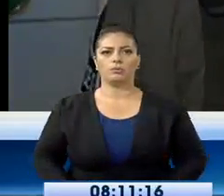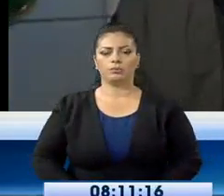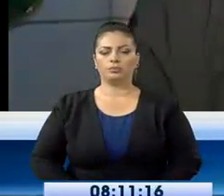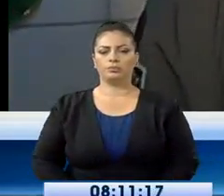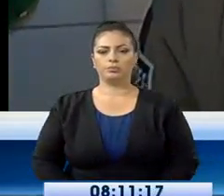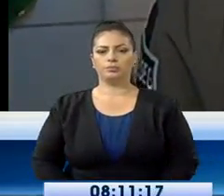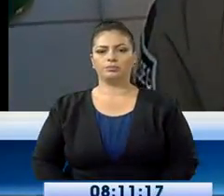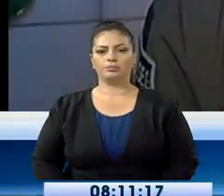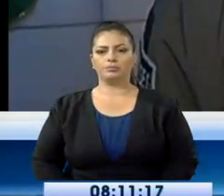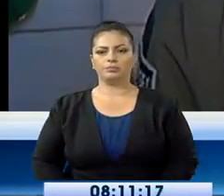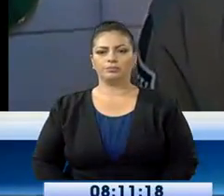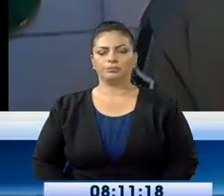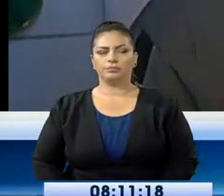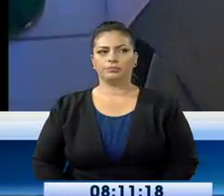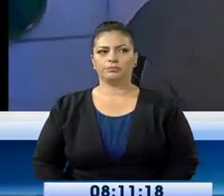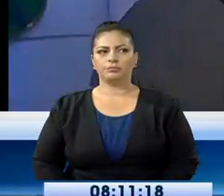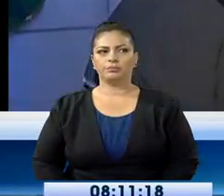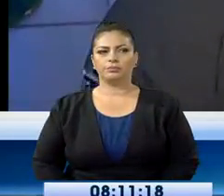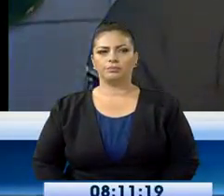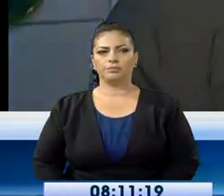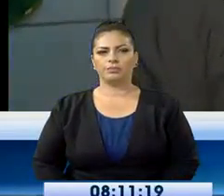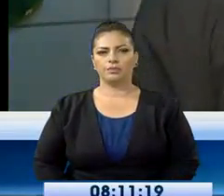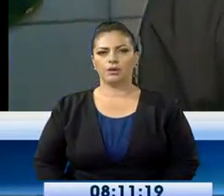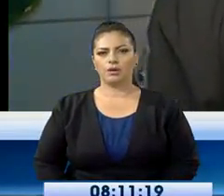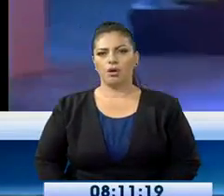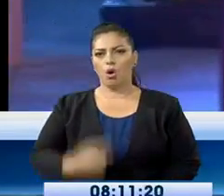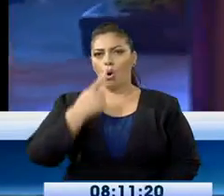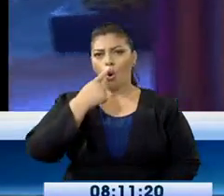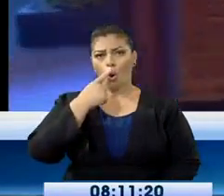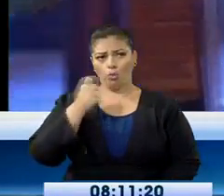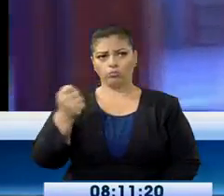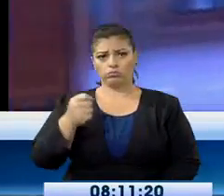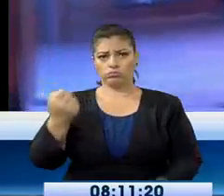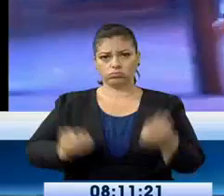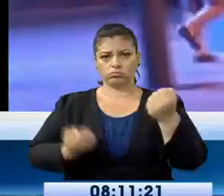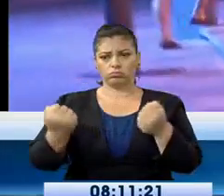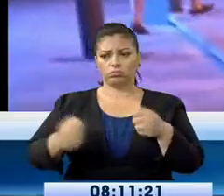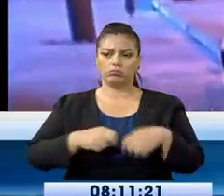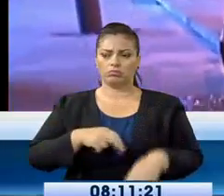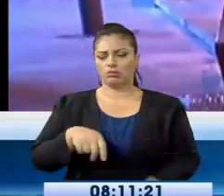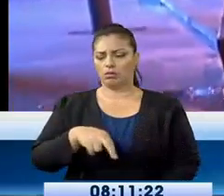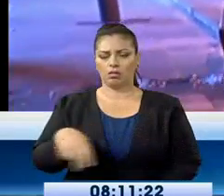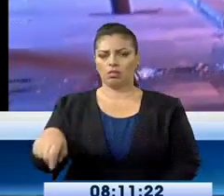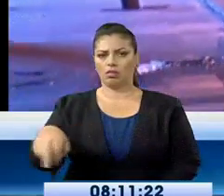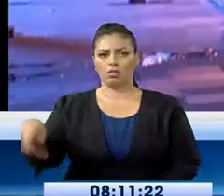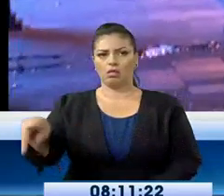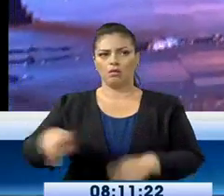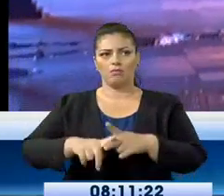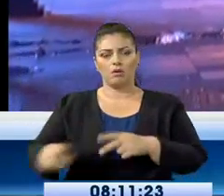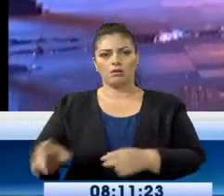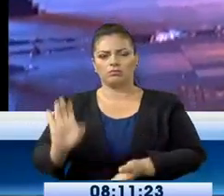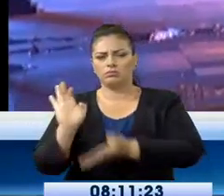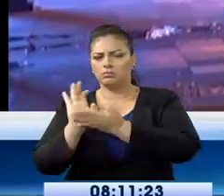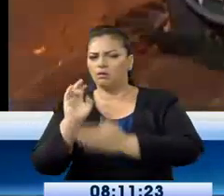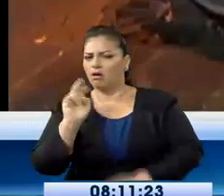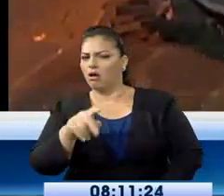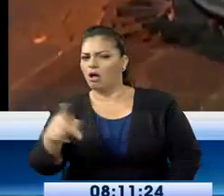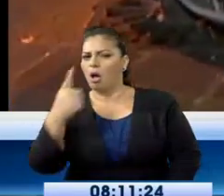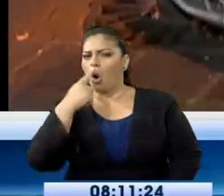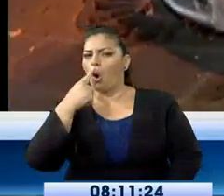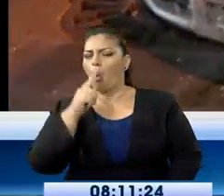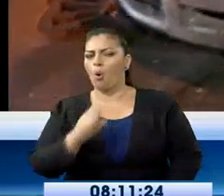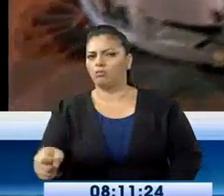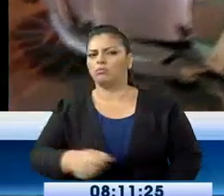pasó nada. Antes no, porque salió caminando. Testigos indicaron que el conductor del vehículo,